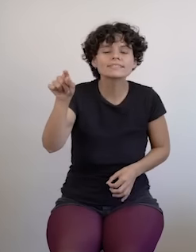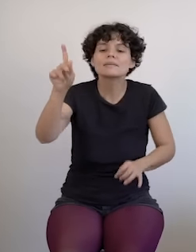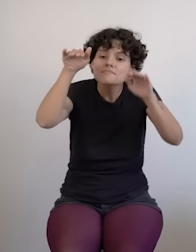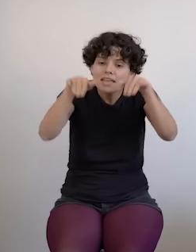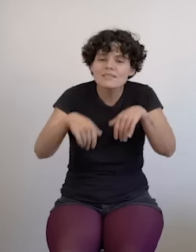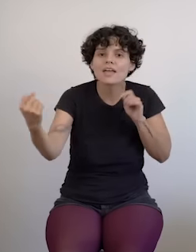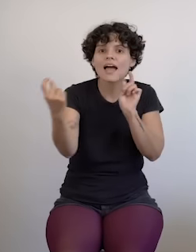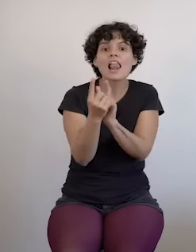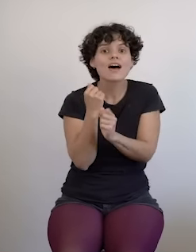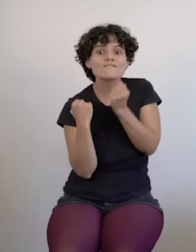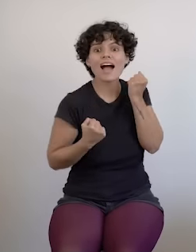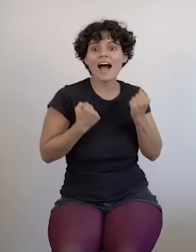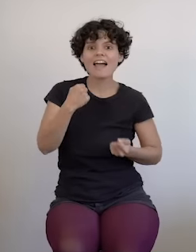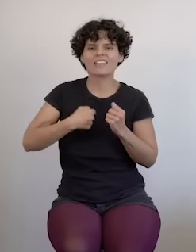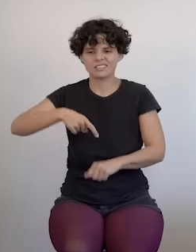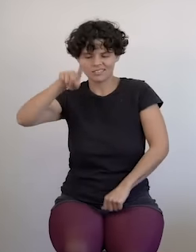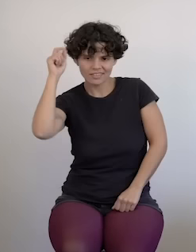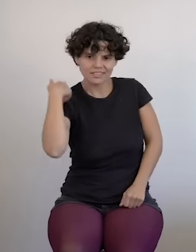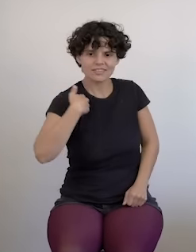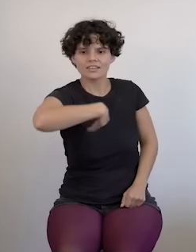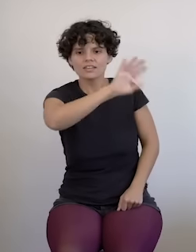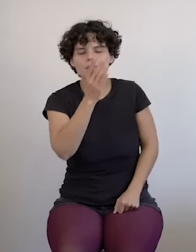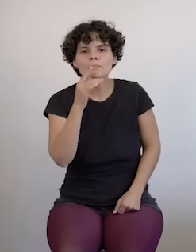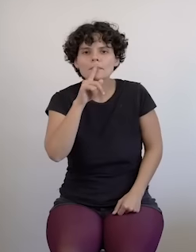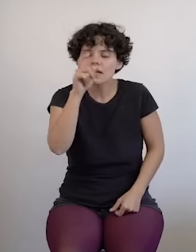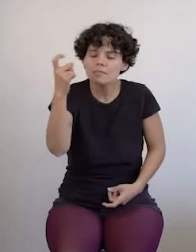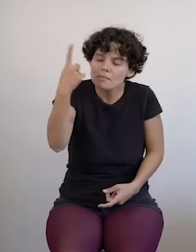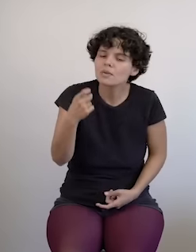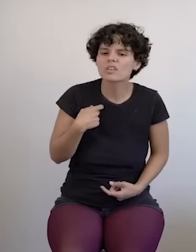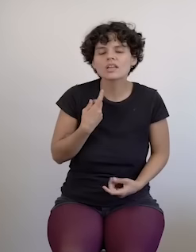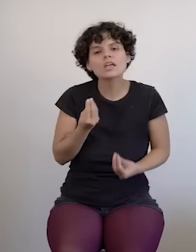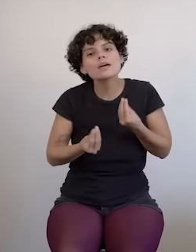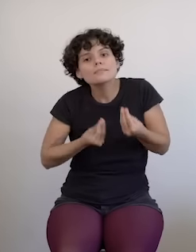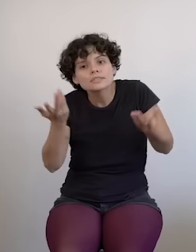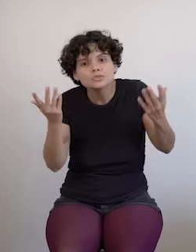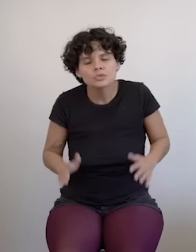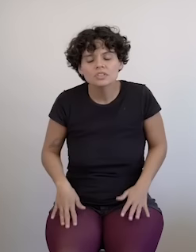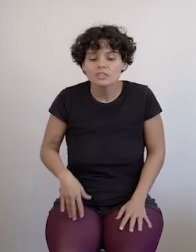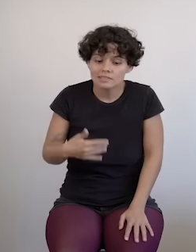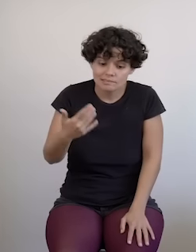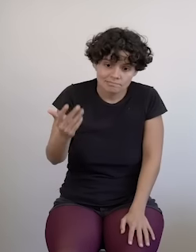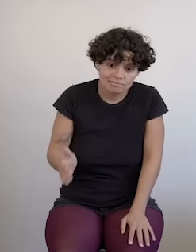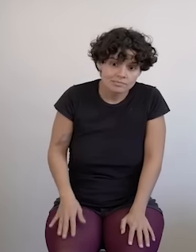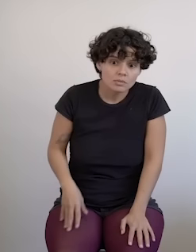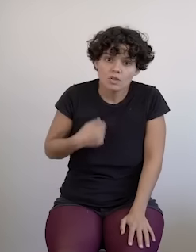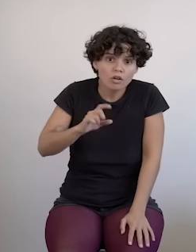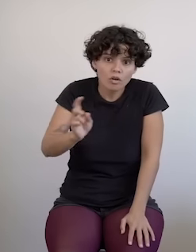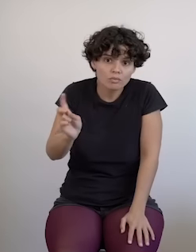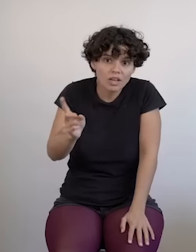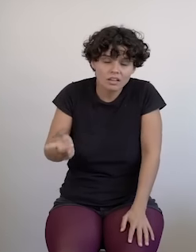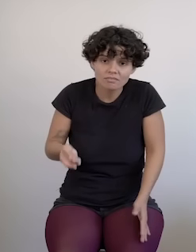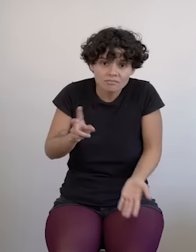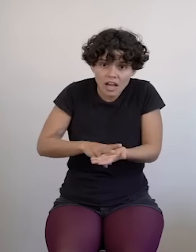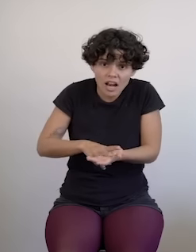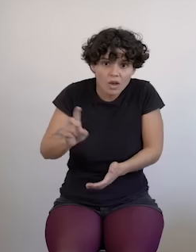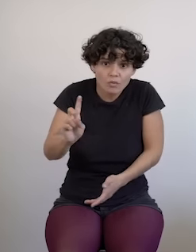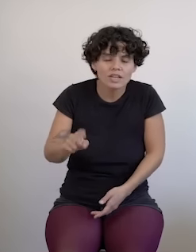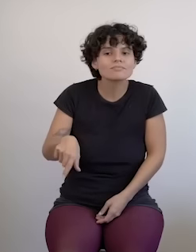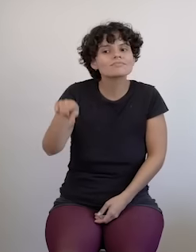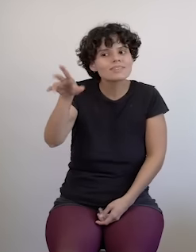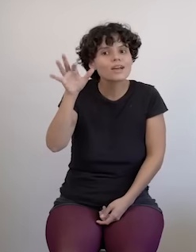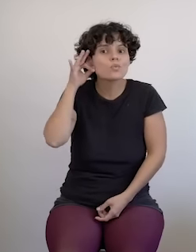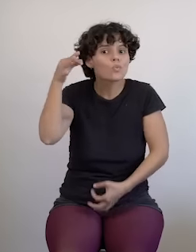Estaba que la invitaba cuando yo quería bailar conmigo. ¡Para, vaya! Me dice, ¿qué pasó contigo? Le digo, no, le digo. Esta vez no